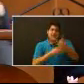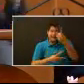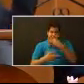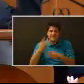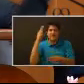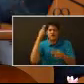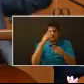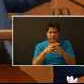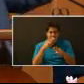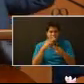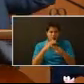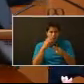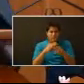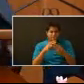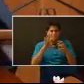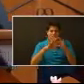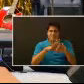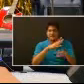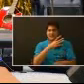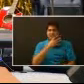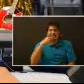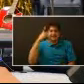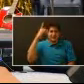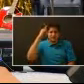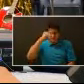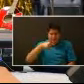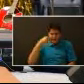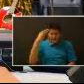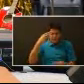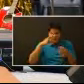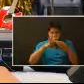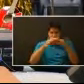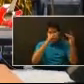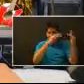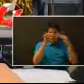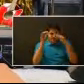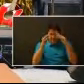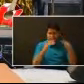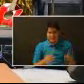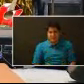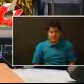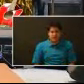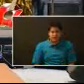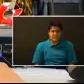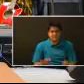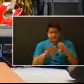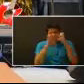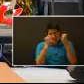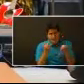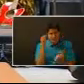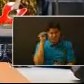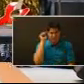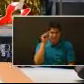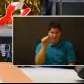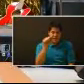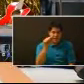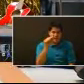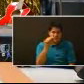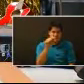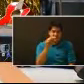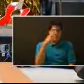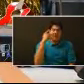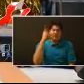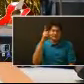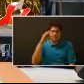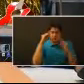No, él llegó en nombre de Jehová de los ejércitos. Entonces ahí el Señor